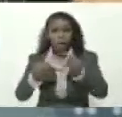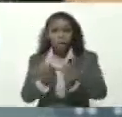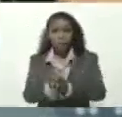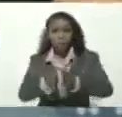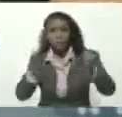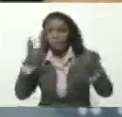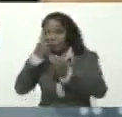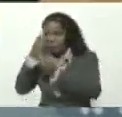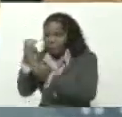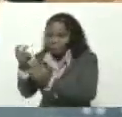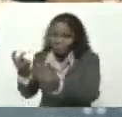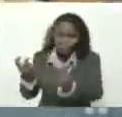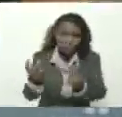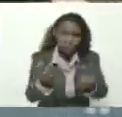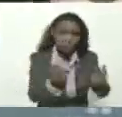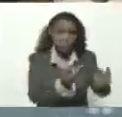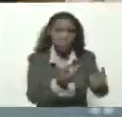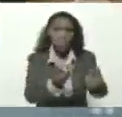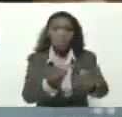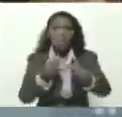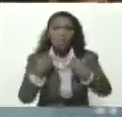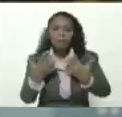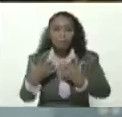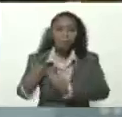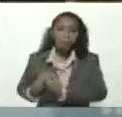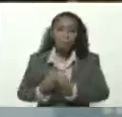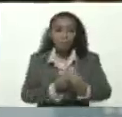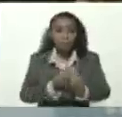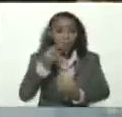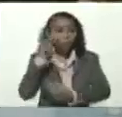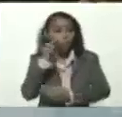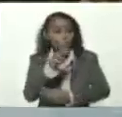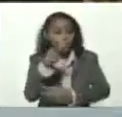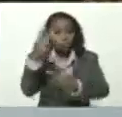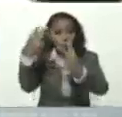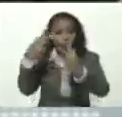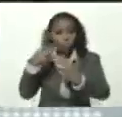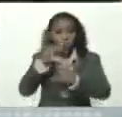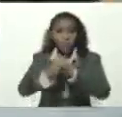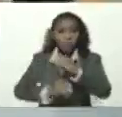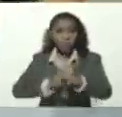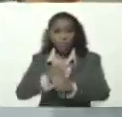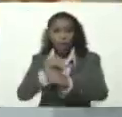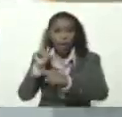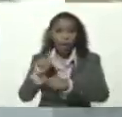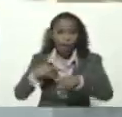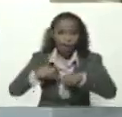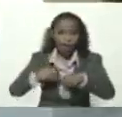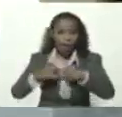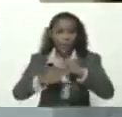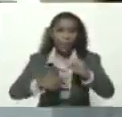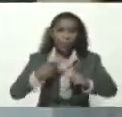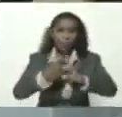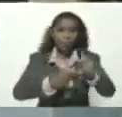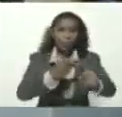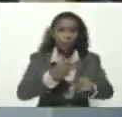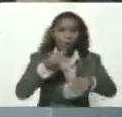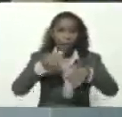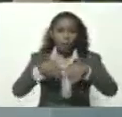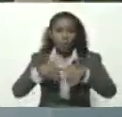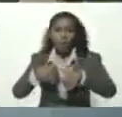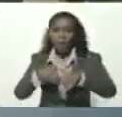invitación para el acompañamiento, la veeduría y la observación internacional para este proceso electoral, y